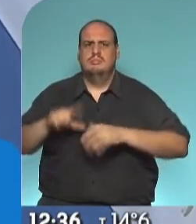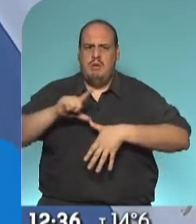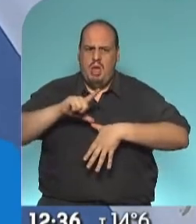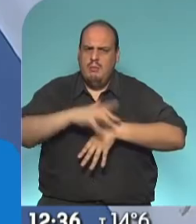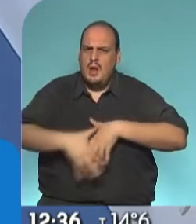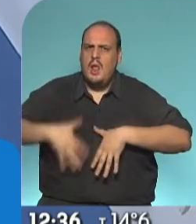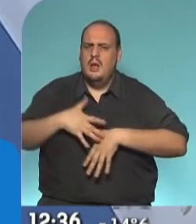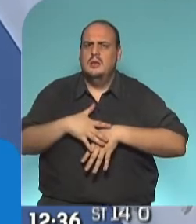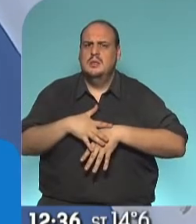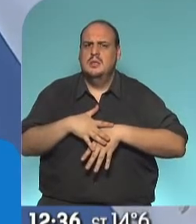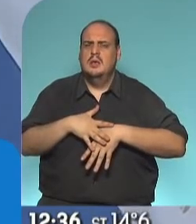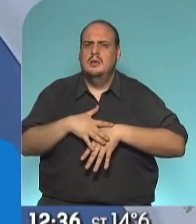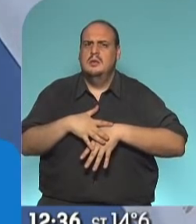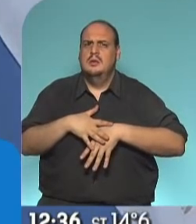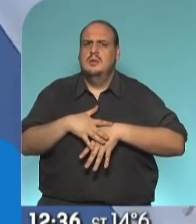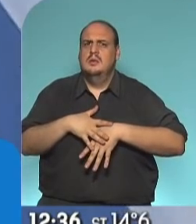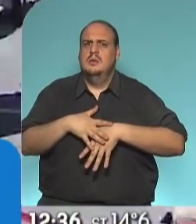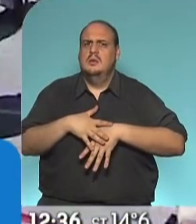continente